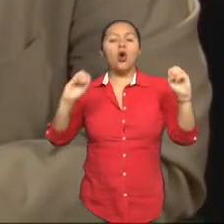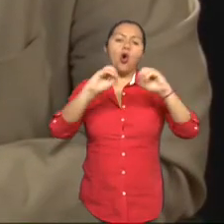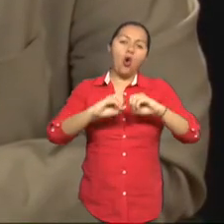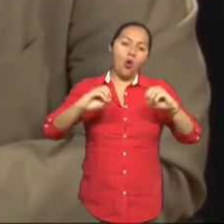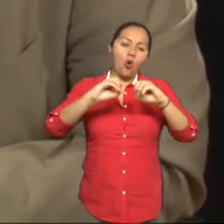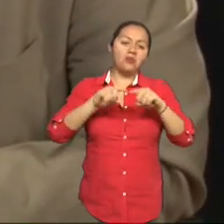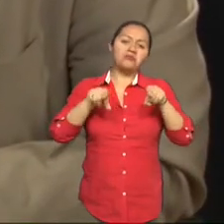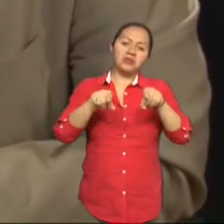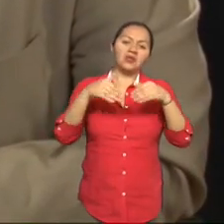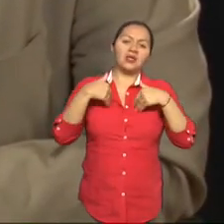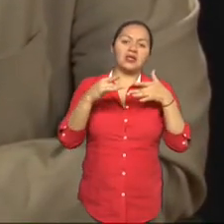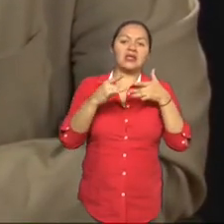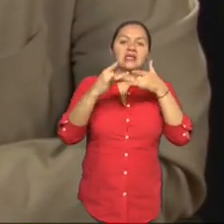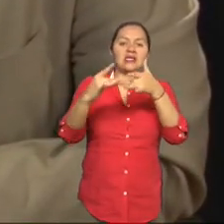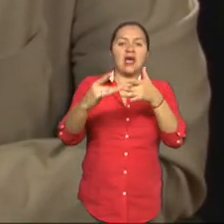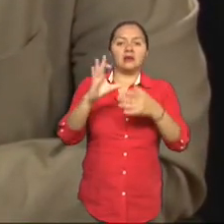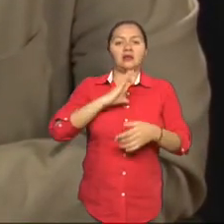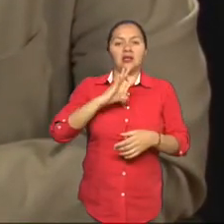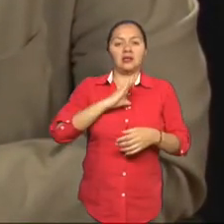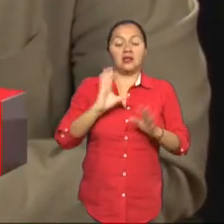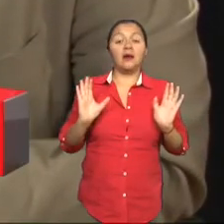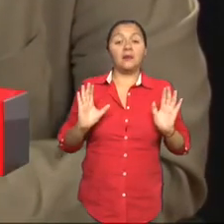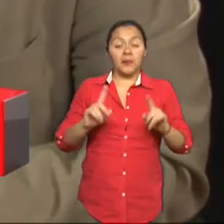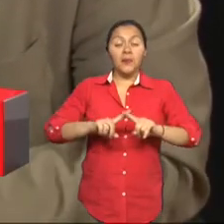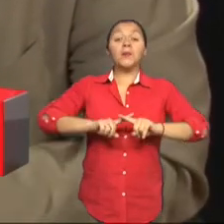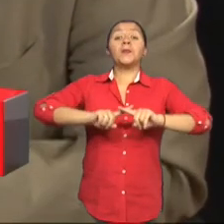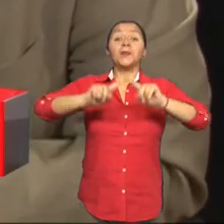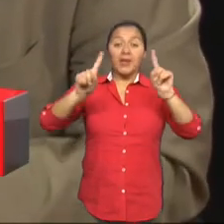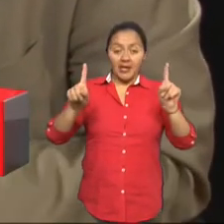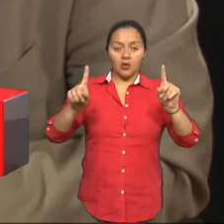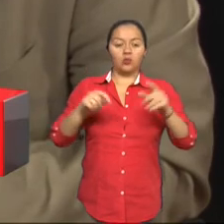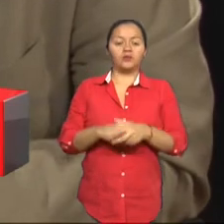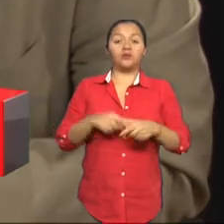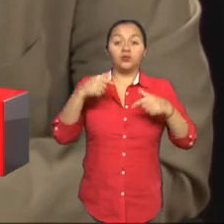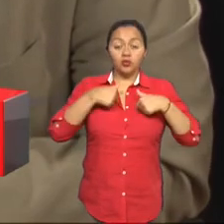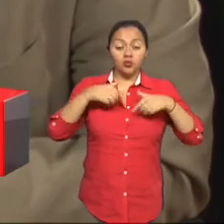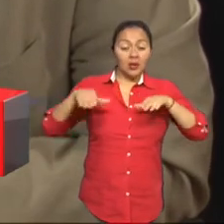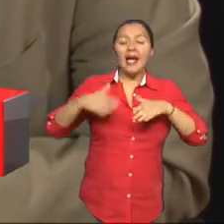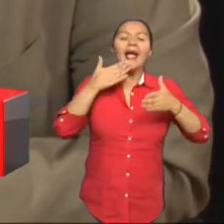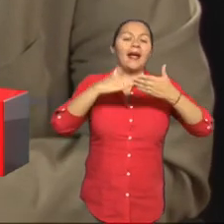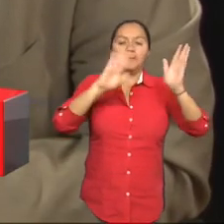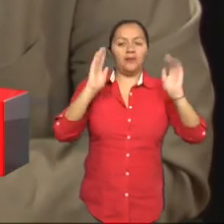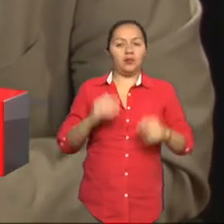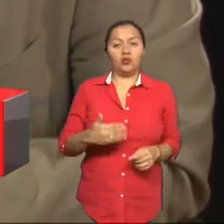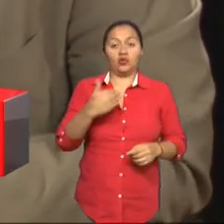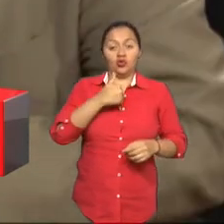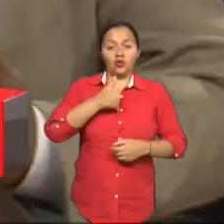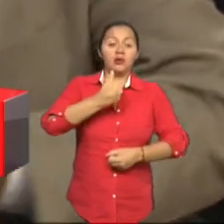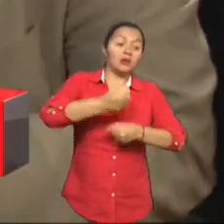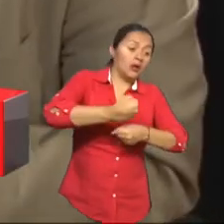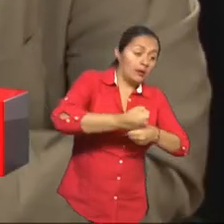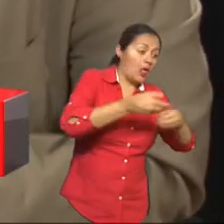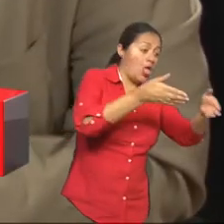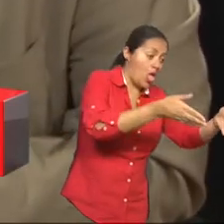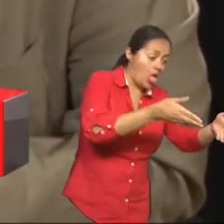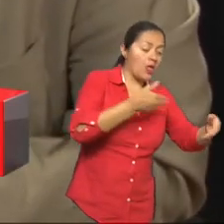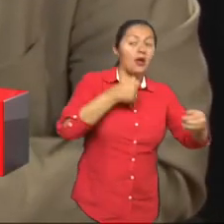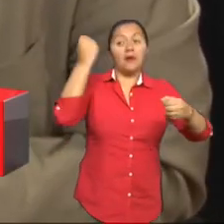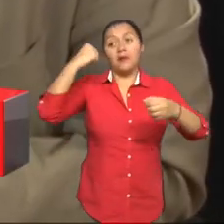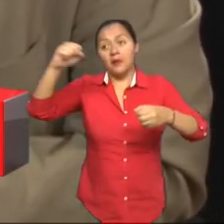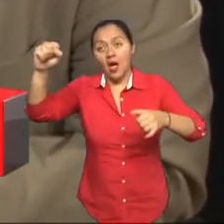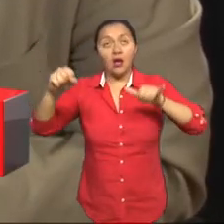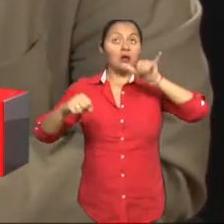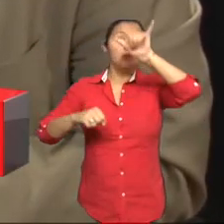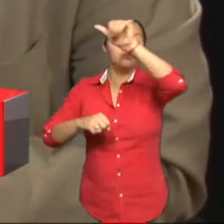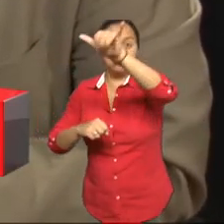alguna guía técnica. Pero si no estás activo, en mi caso, por ejemplo, yo por el trabajo y por los viajes que tenemos que realizar como